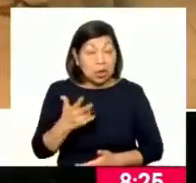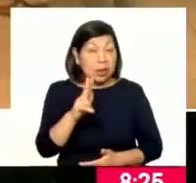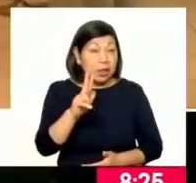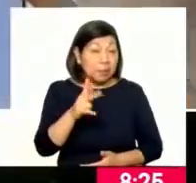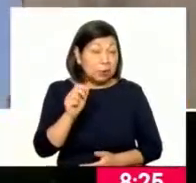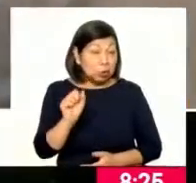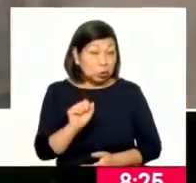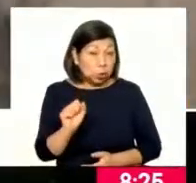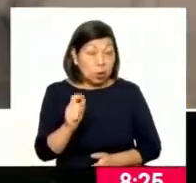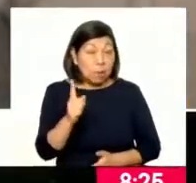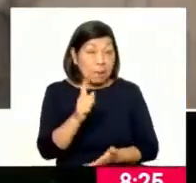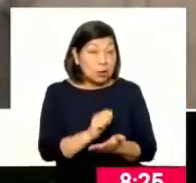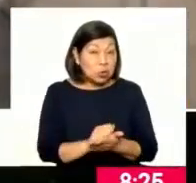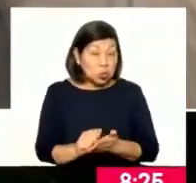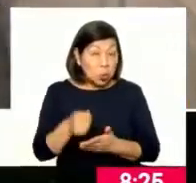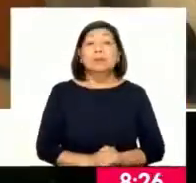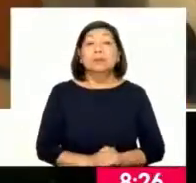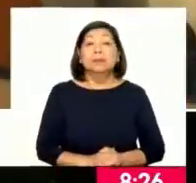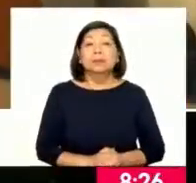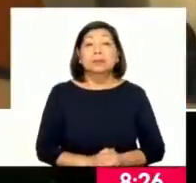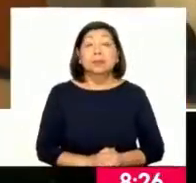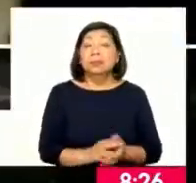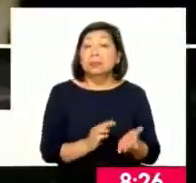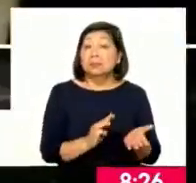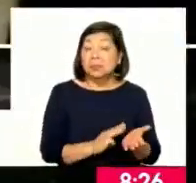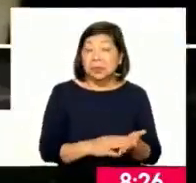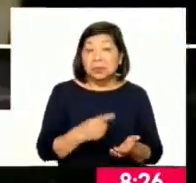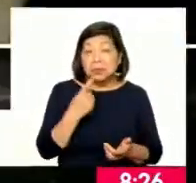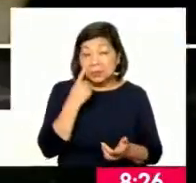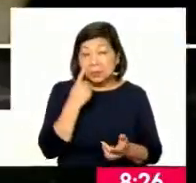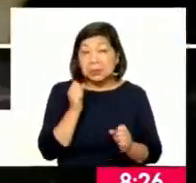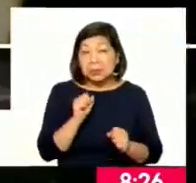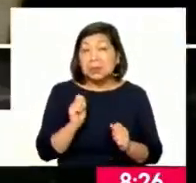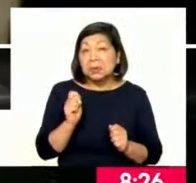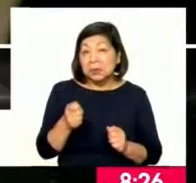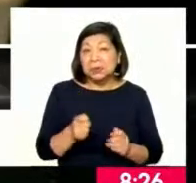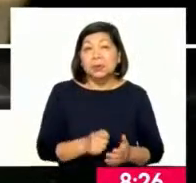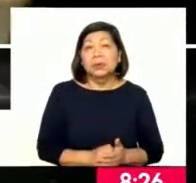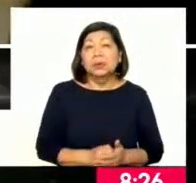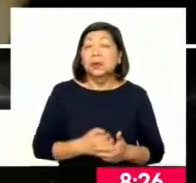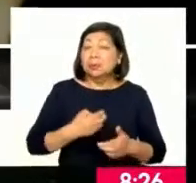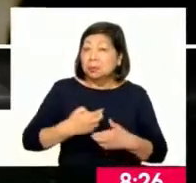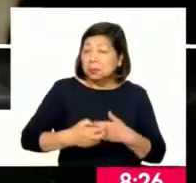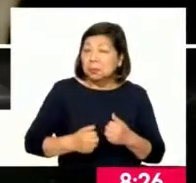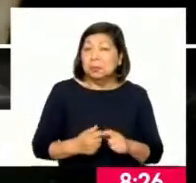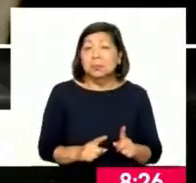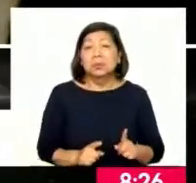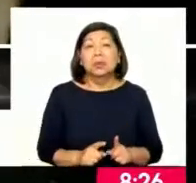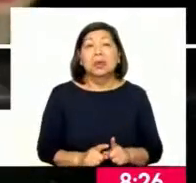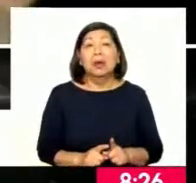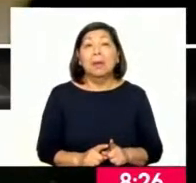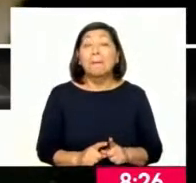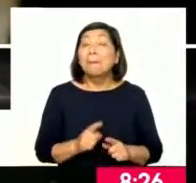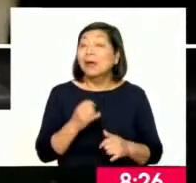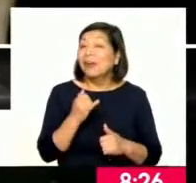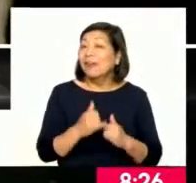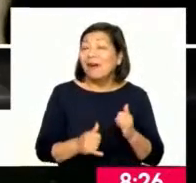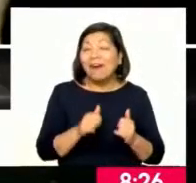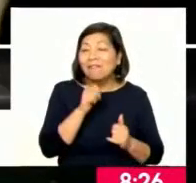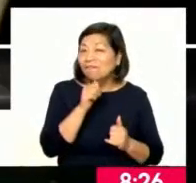de soles mensuales para cada familia. Pueblo, conocemos que se viene dando este proceso, aún no se